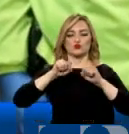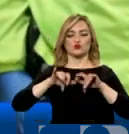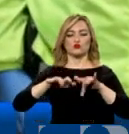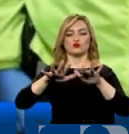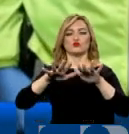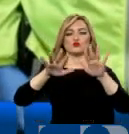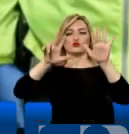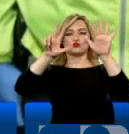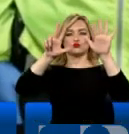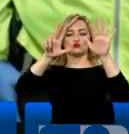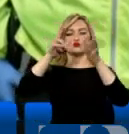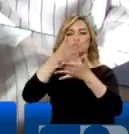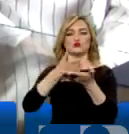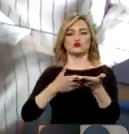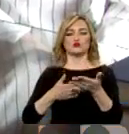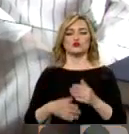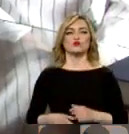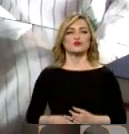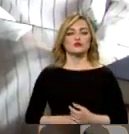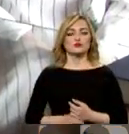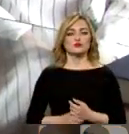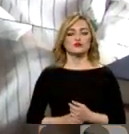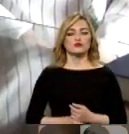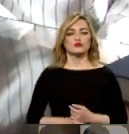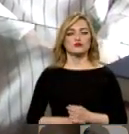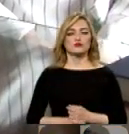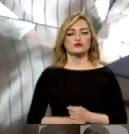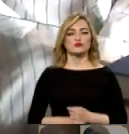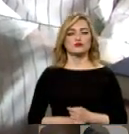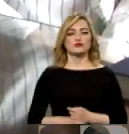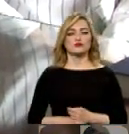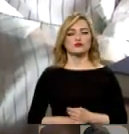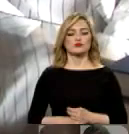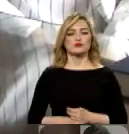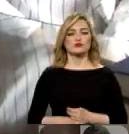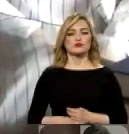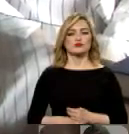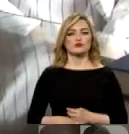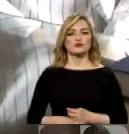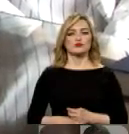septiembre a las 8:30. En Quito, Daniela Valencia, 24 horas.